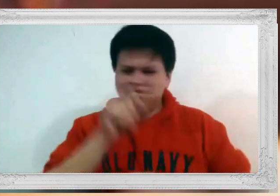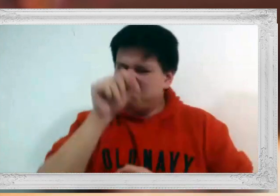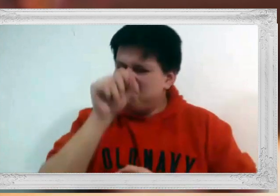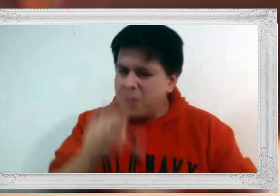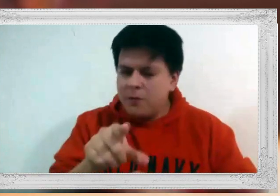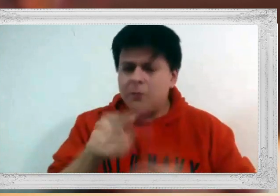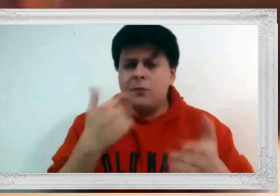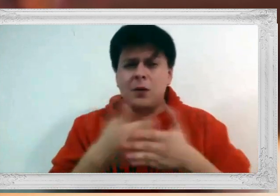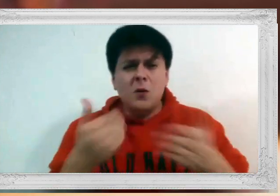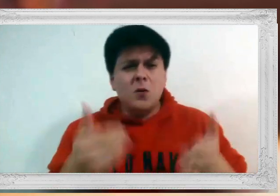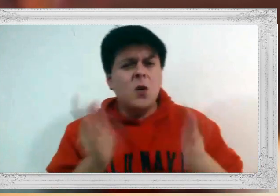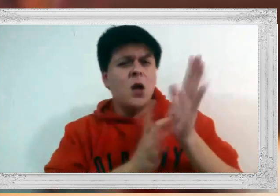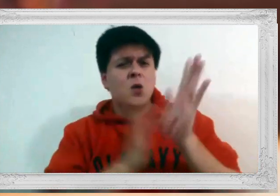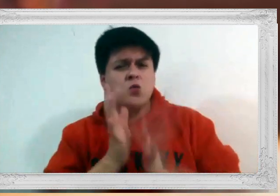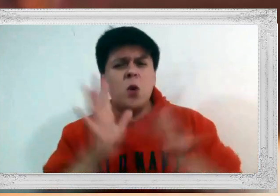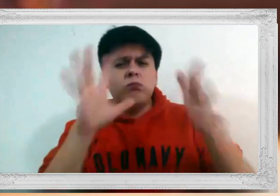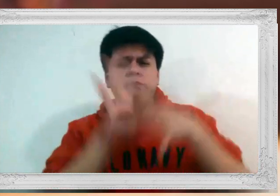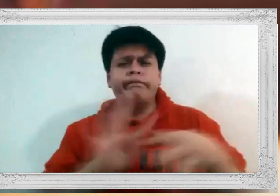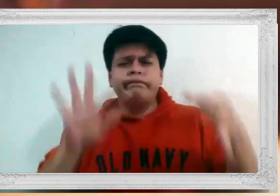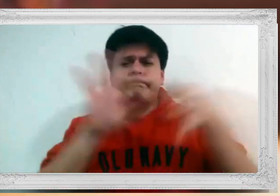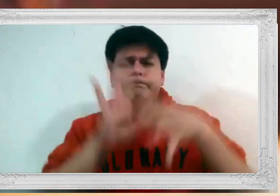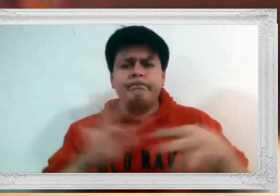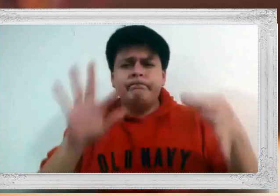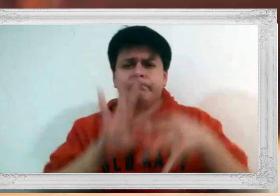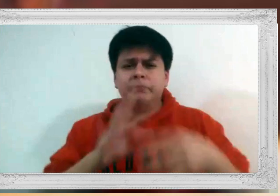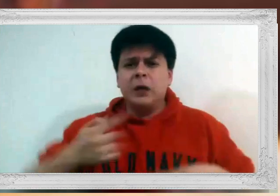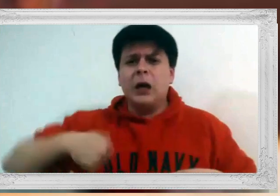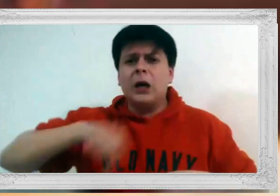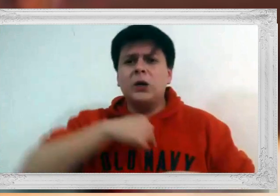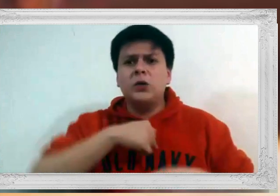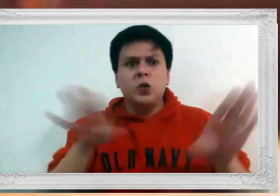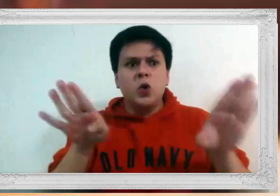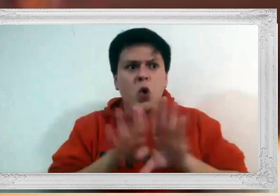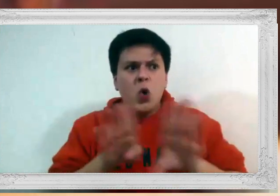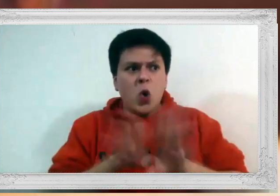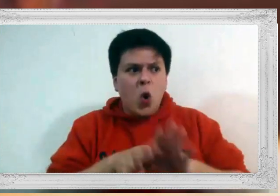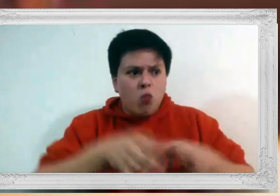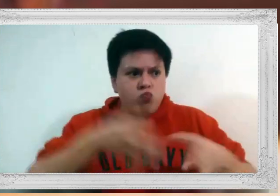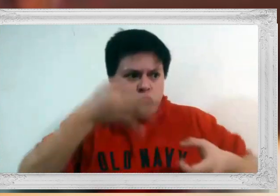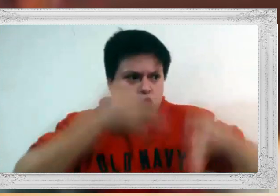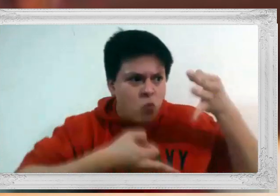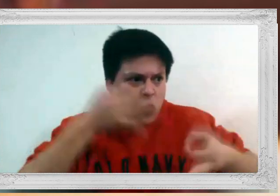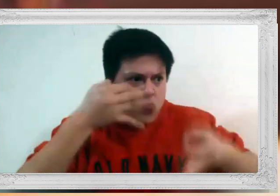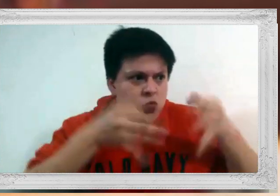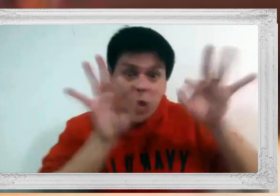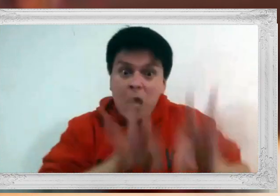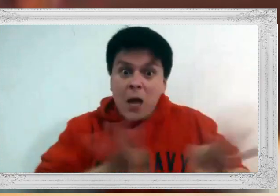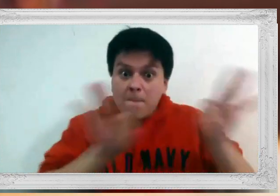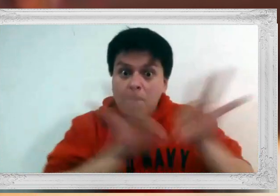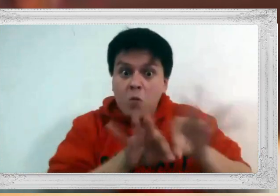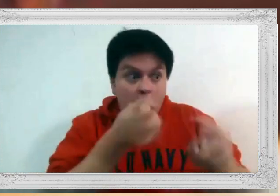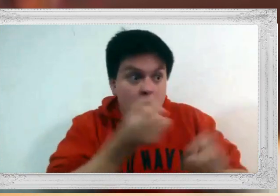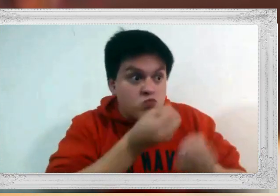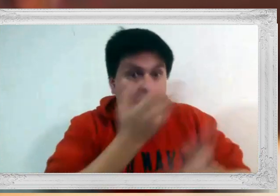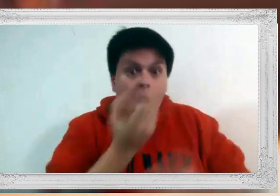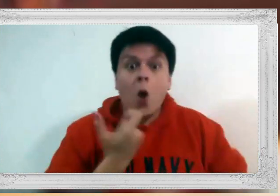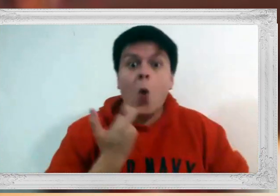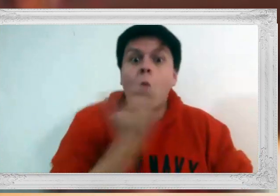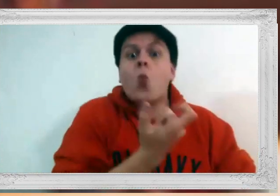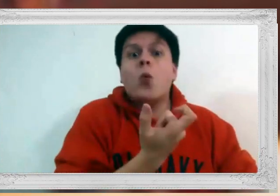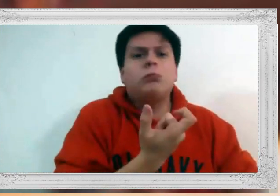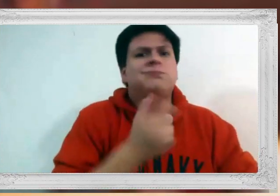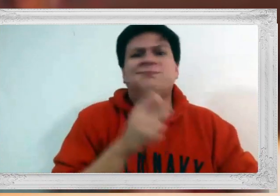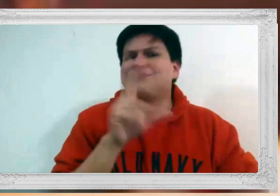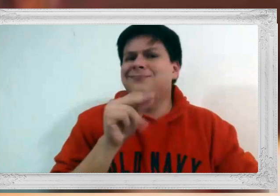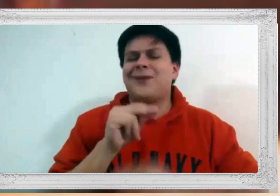Jesús hoy nos dice también a nosotros que el metro para juzgar no es la cantidad, sino la plenitud.